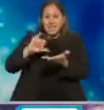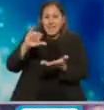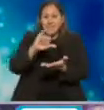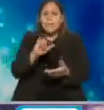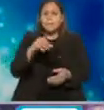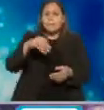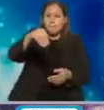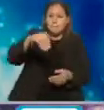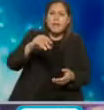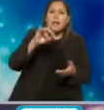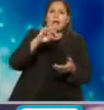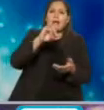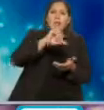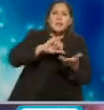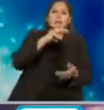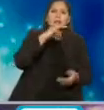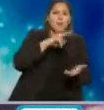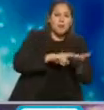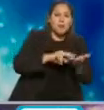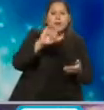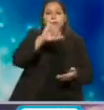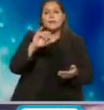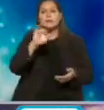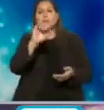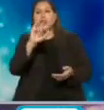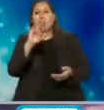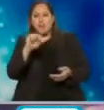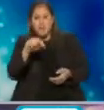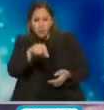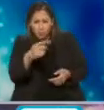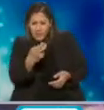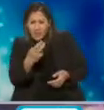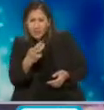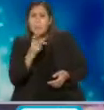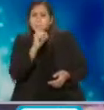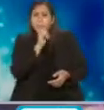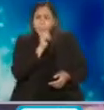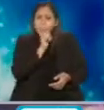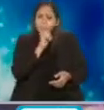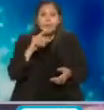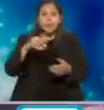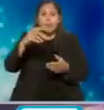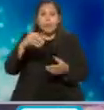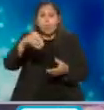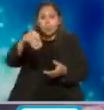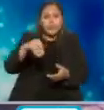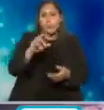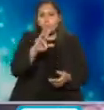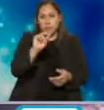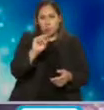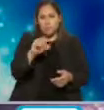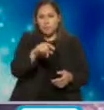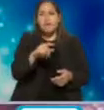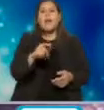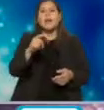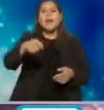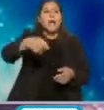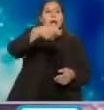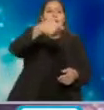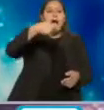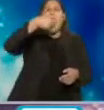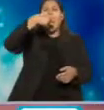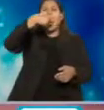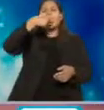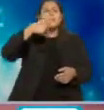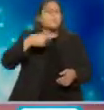ejemplo, el aceite de aguacate, el aceite de oliva. Padrísimo, ahí les va. Ya no usemos el remedio de abre la boca para tu dosis. Eso ya pasó.